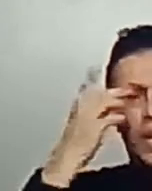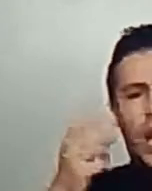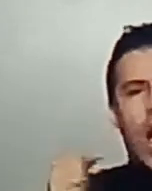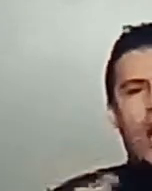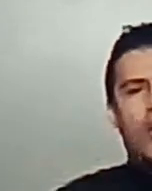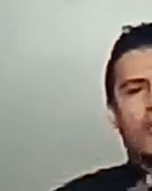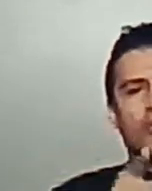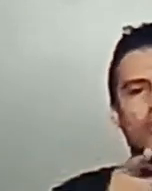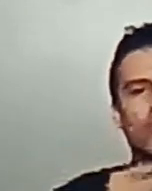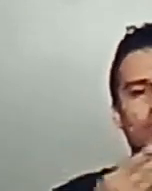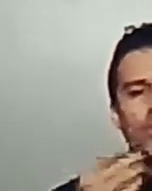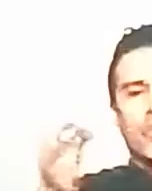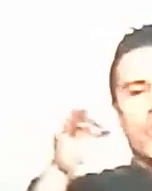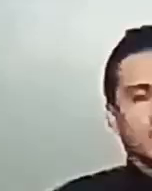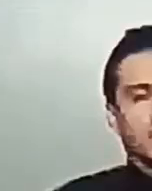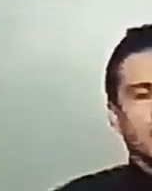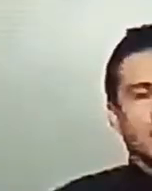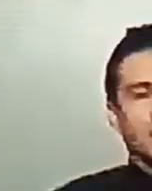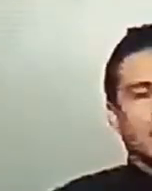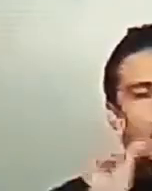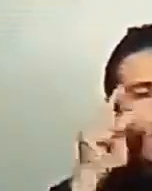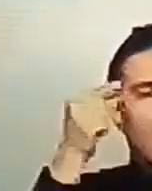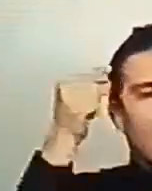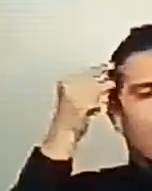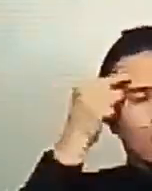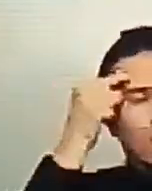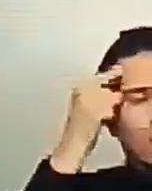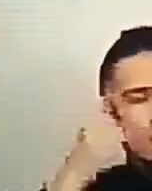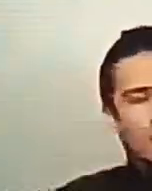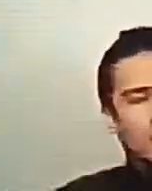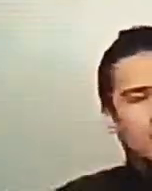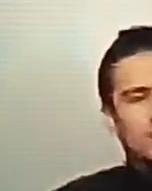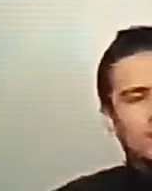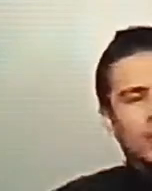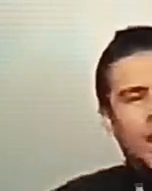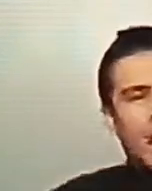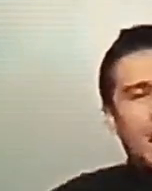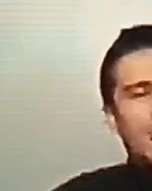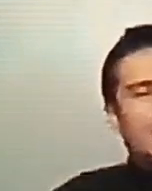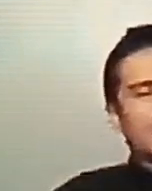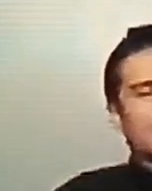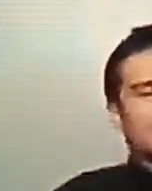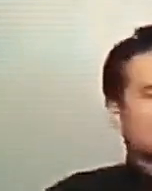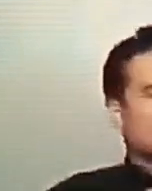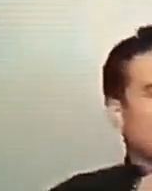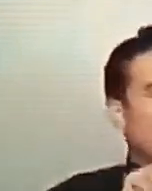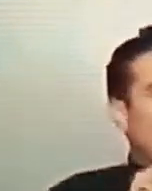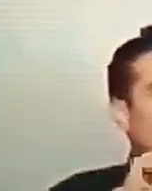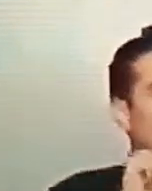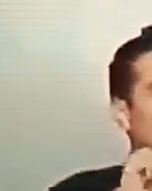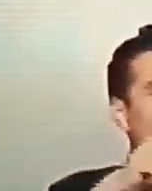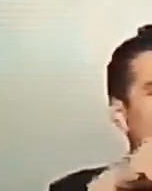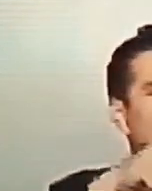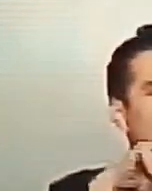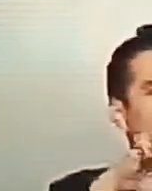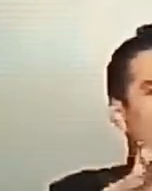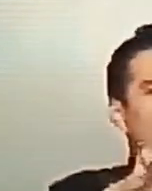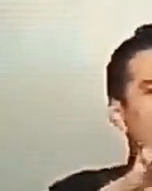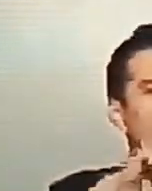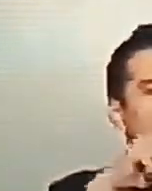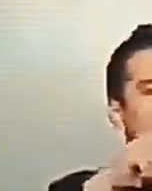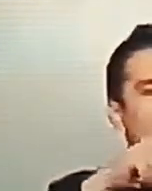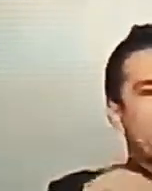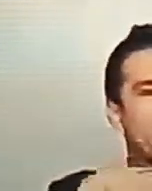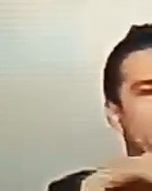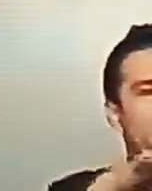lo lograremos. Gracias, doctora. Gracias, prefecto. La Penti perdió la zona productiva de Santa Elena por el abandono